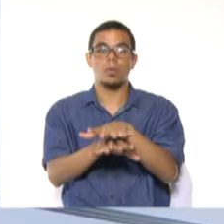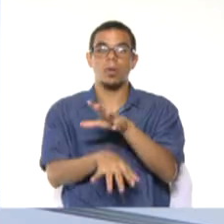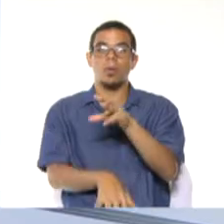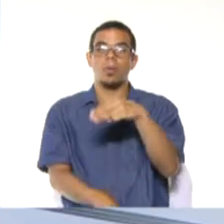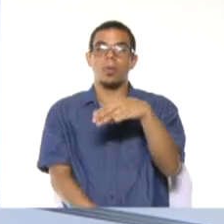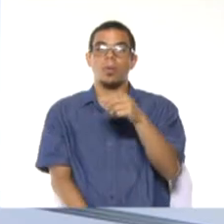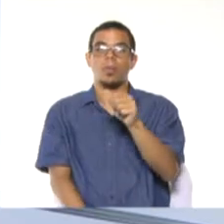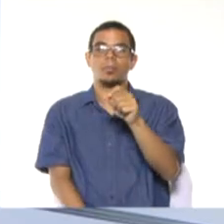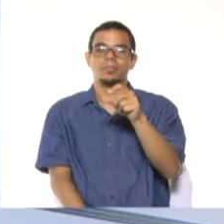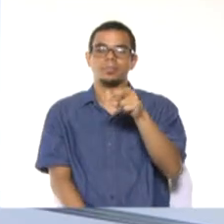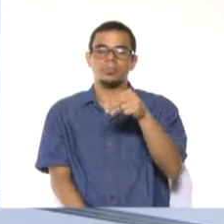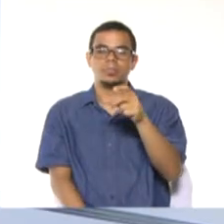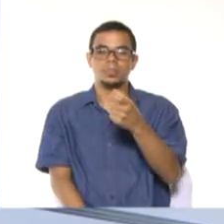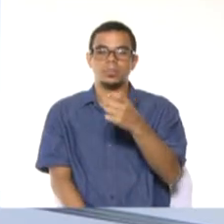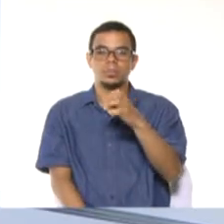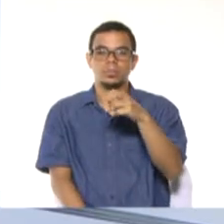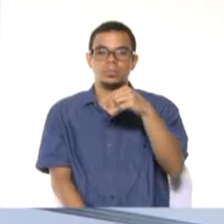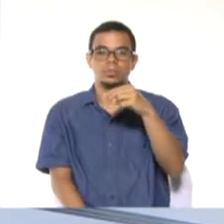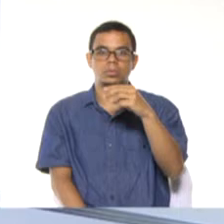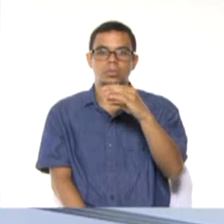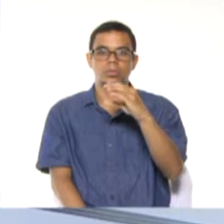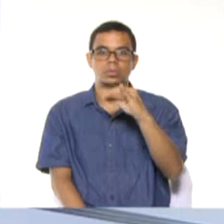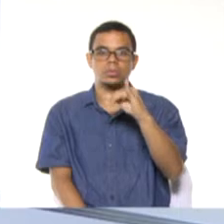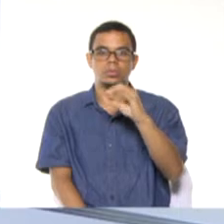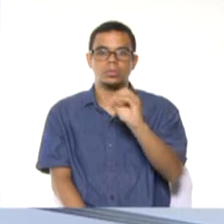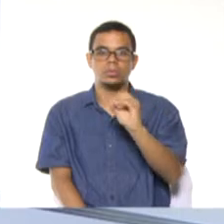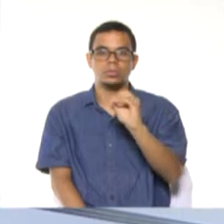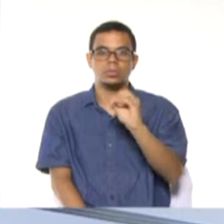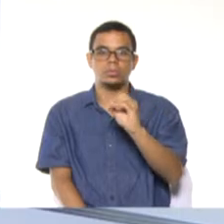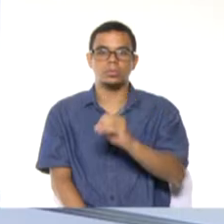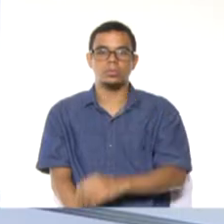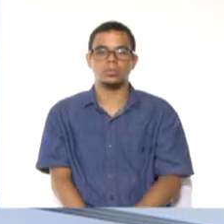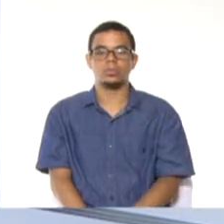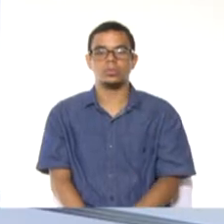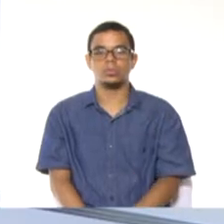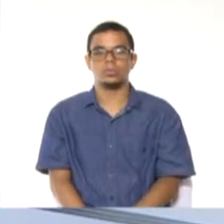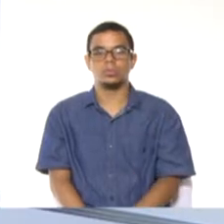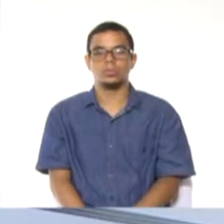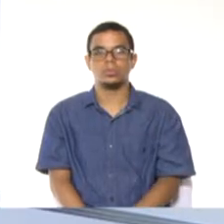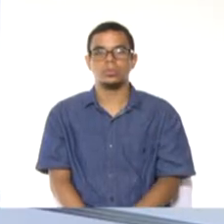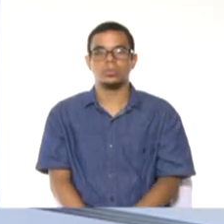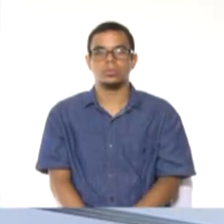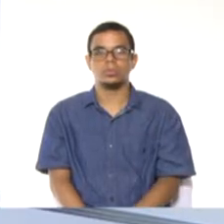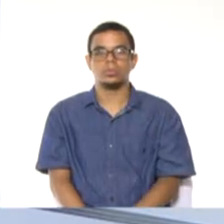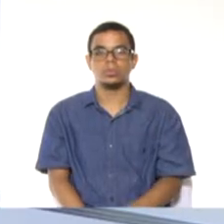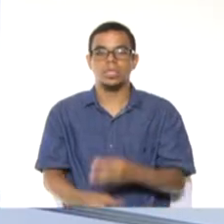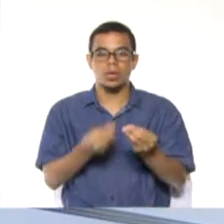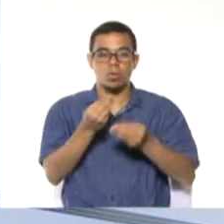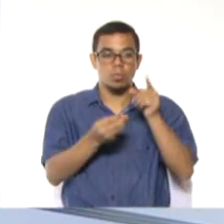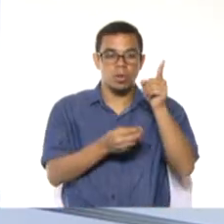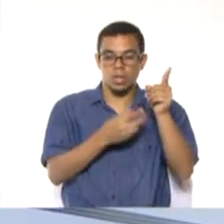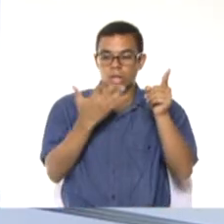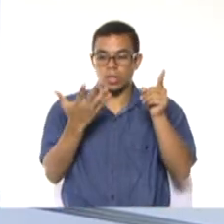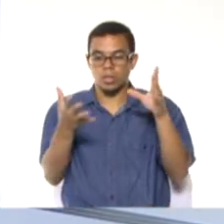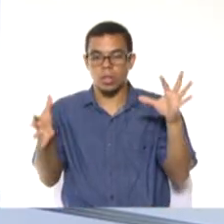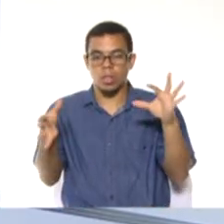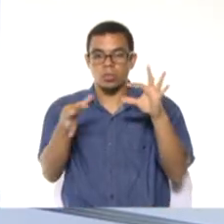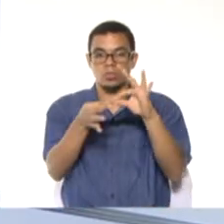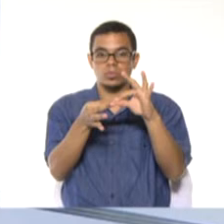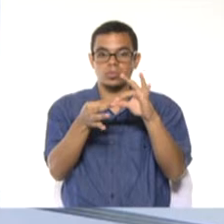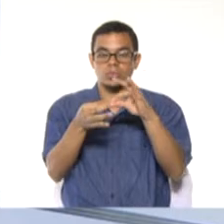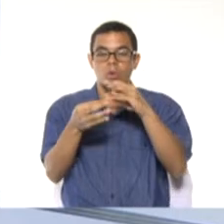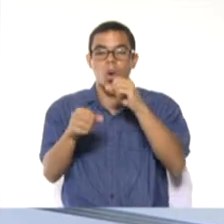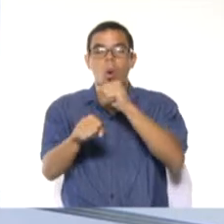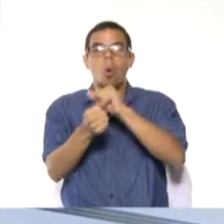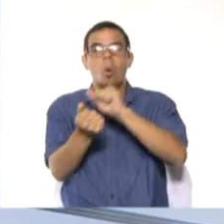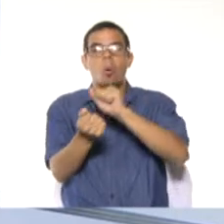de eso lo vamos a ver en práctica, cómo el oxígeno pone en contacto con una lámina de magnesio, que es un metal,